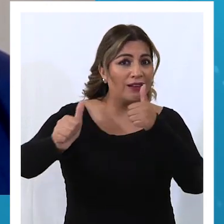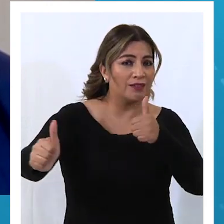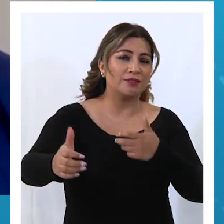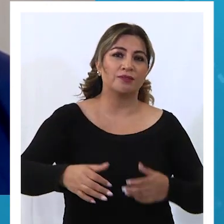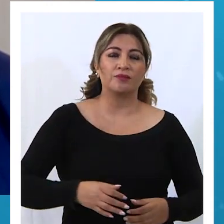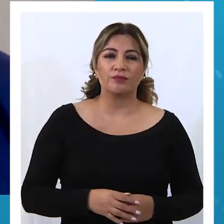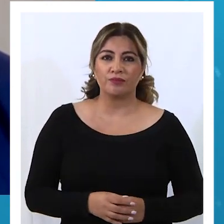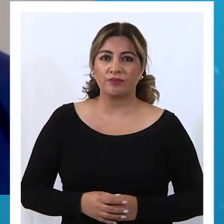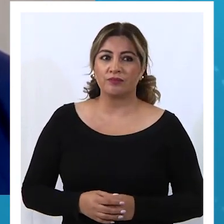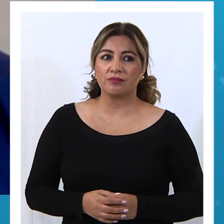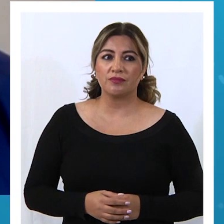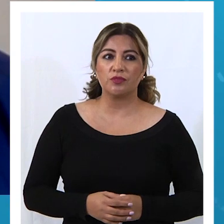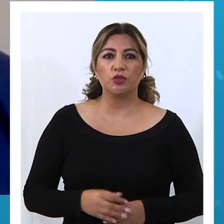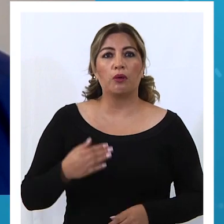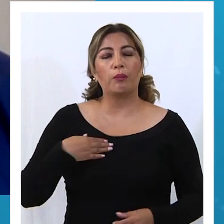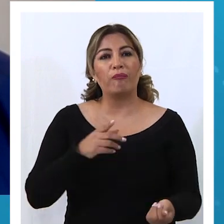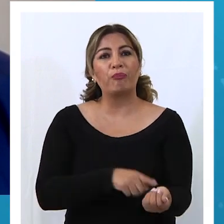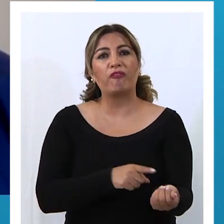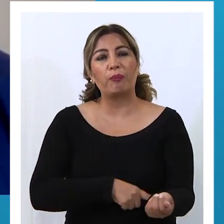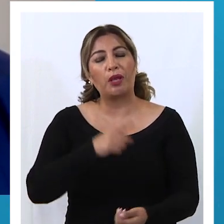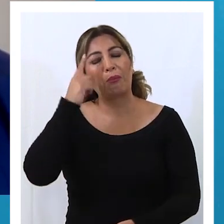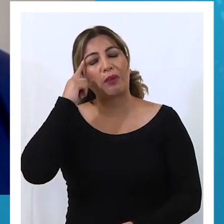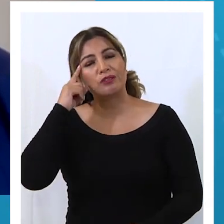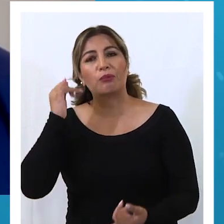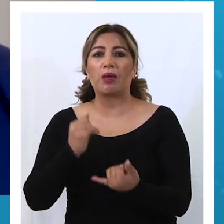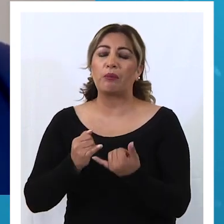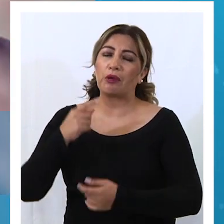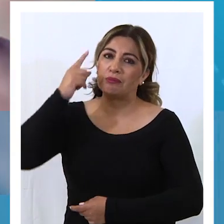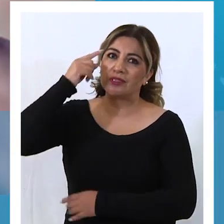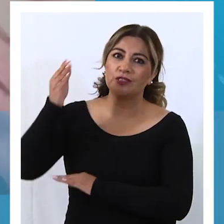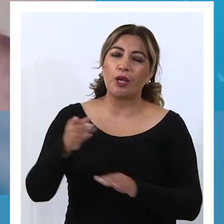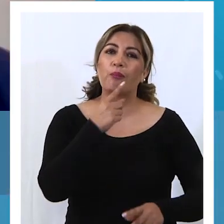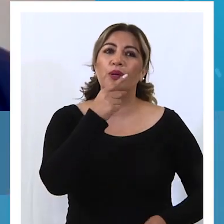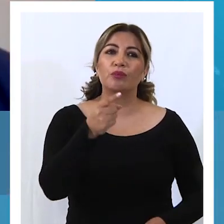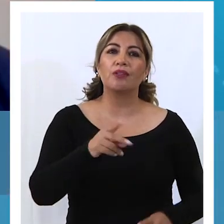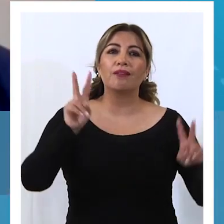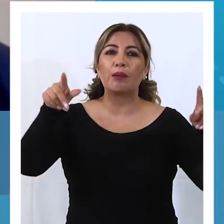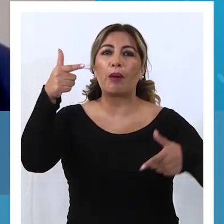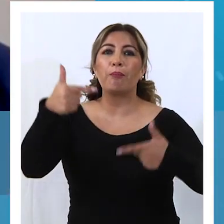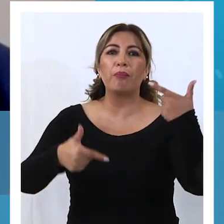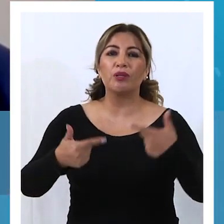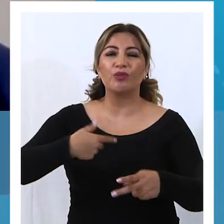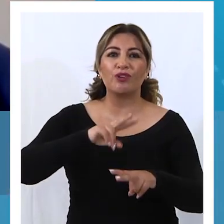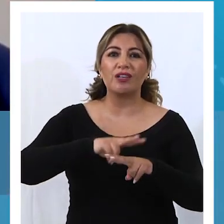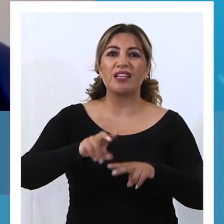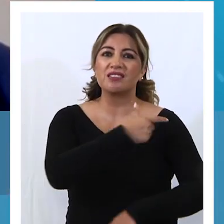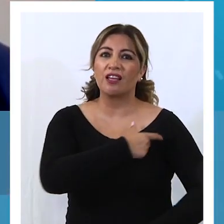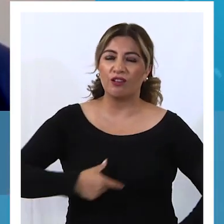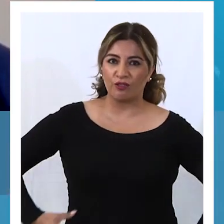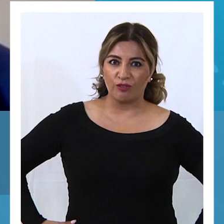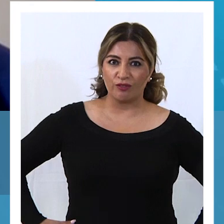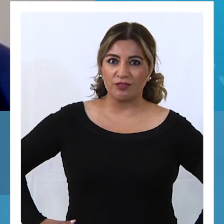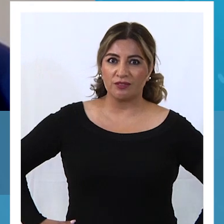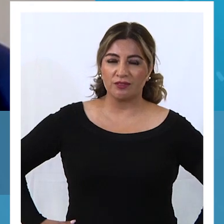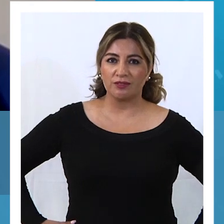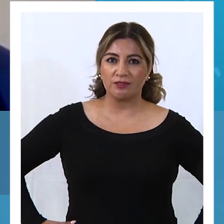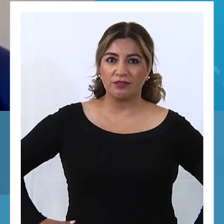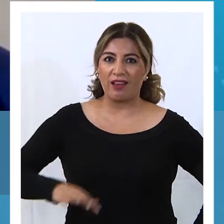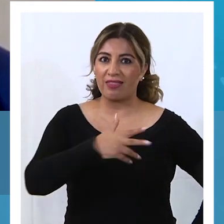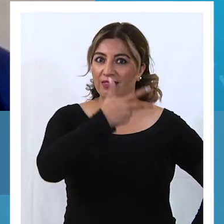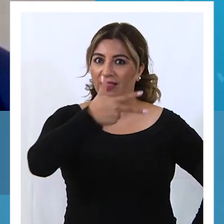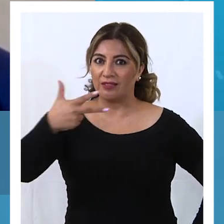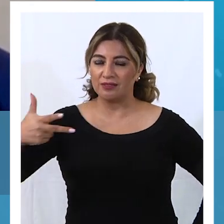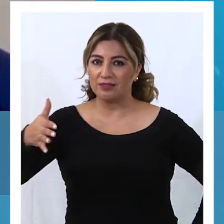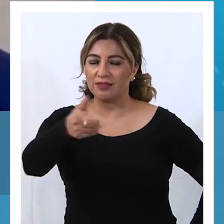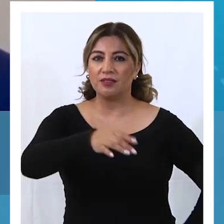ahí uno piensa más en la familia y en los amigos. ¿Cómo han sido las políticas que ha instaurado el gobierno